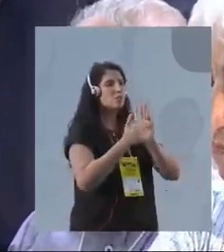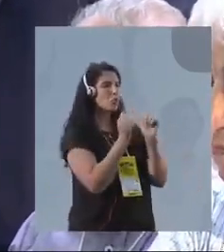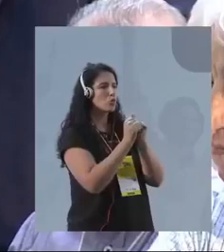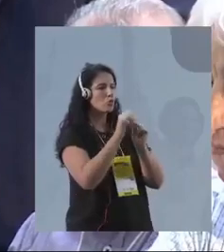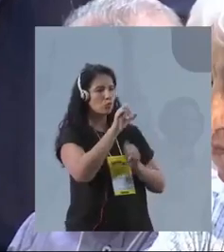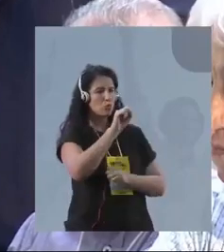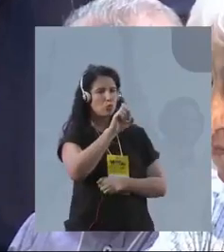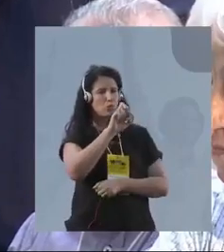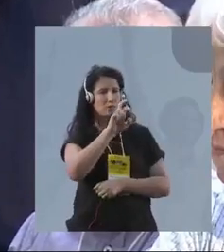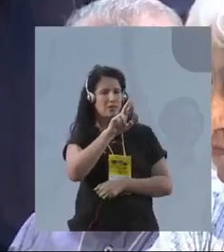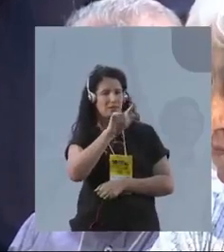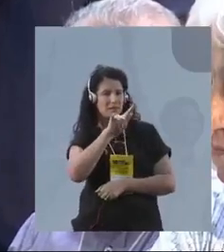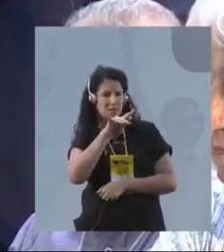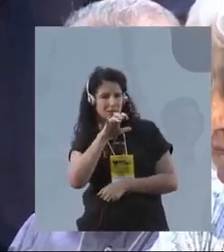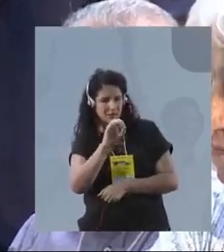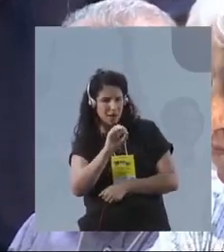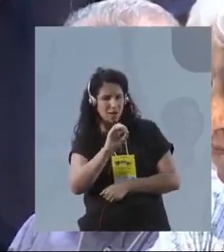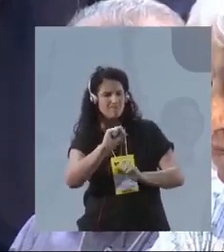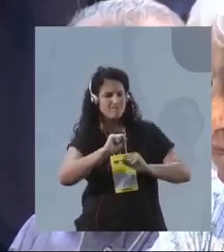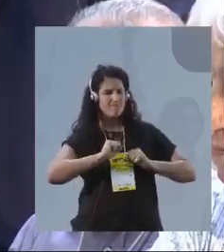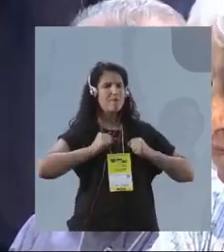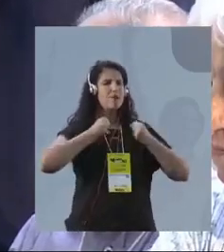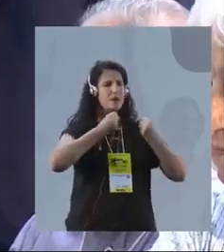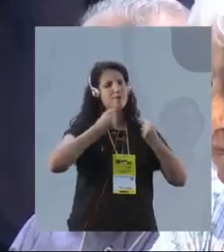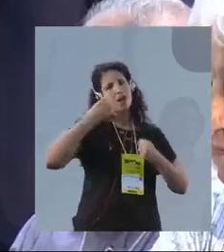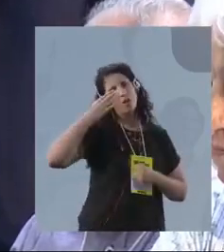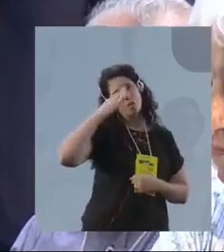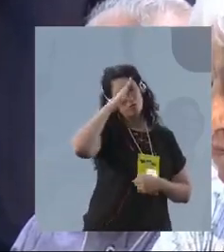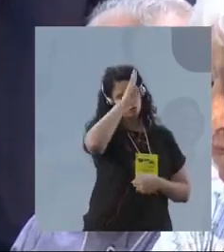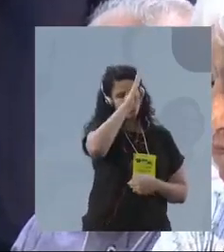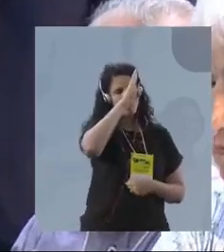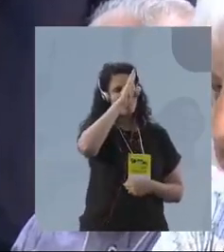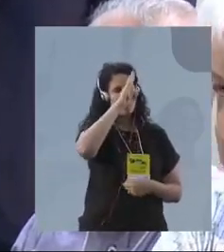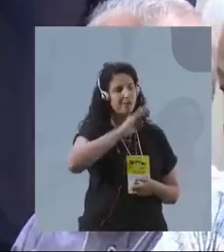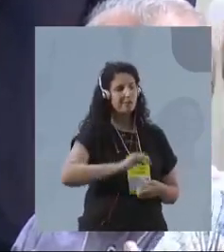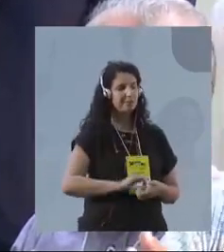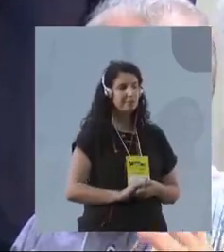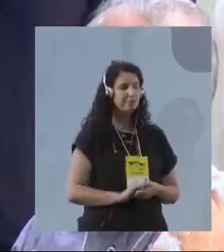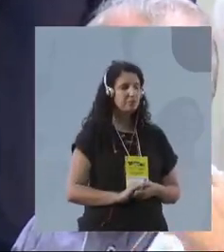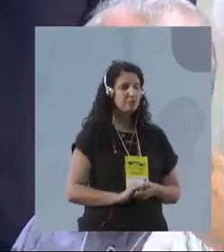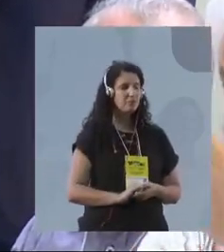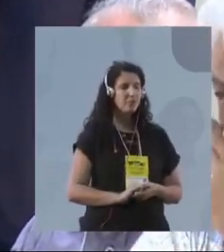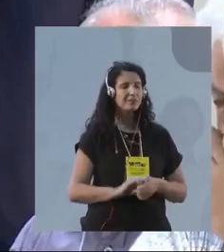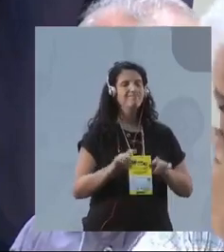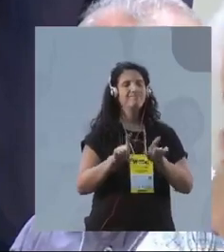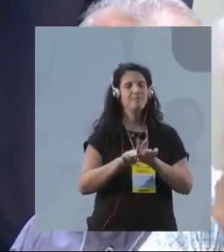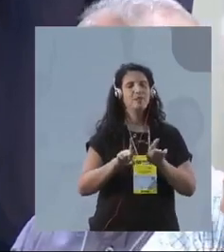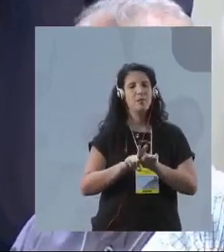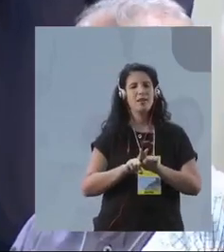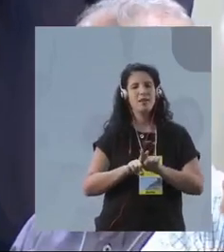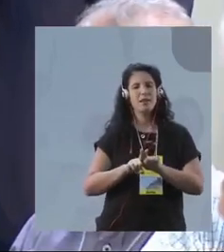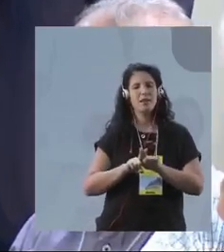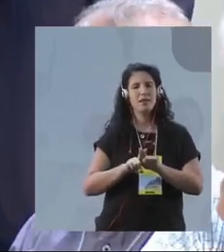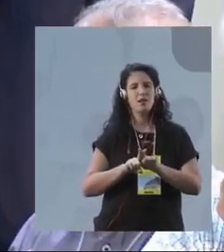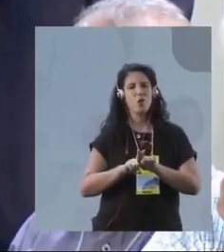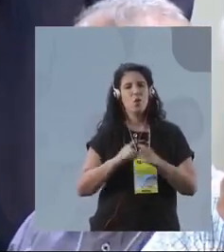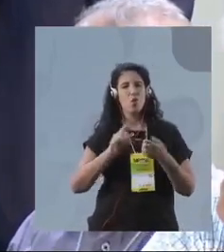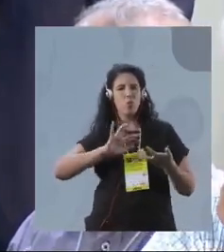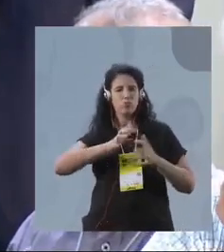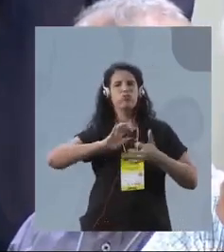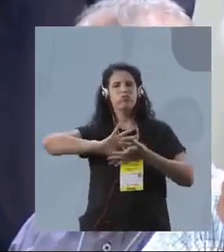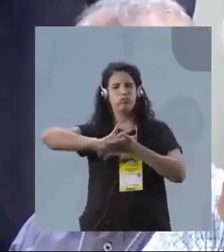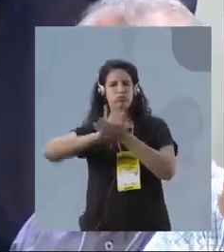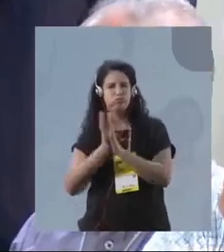cuando enfrentaron a Bolsonaro, cuando enfrentaron el golpe que volteó